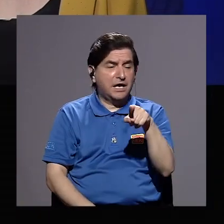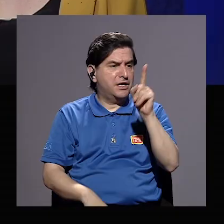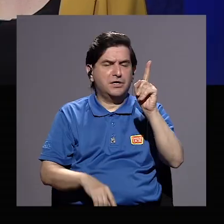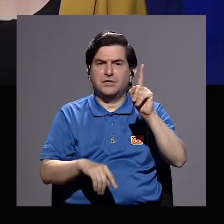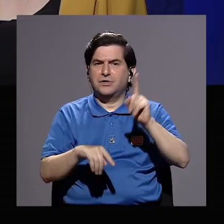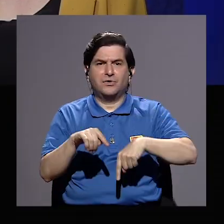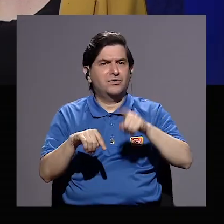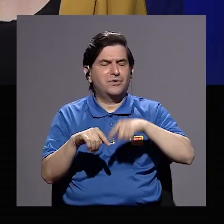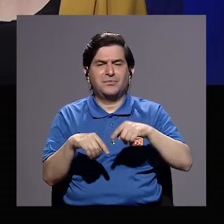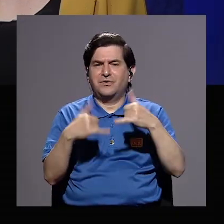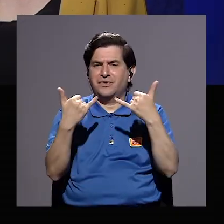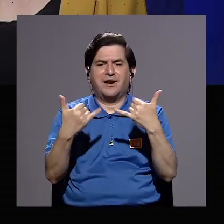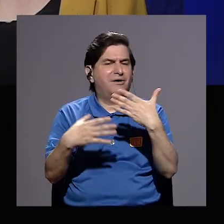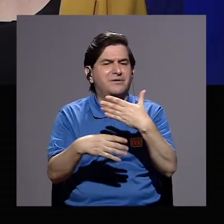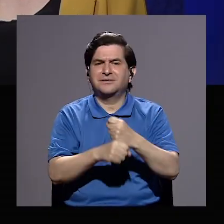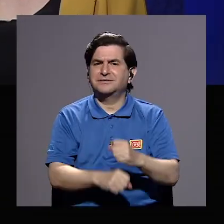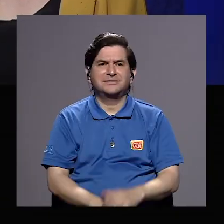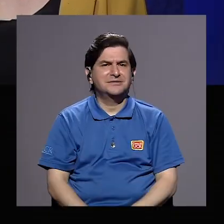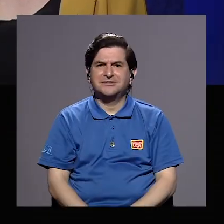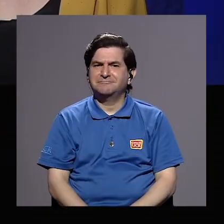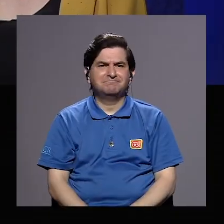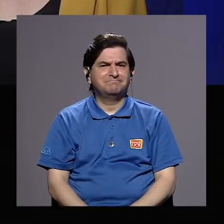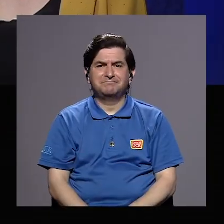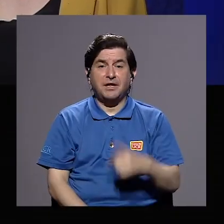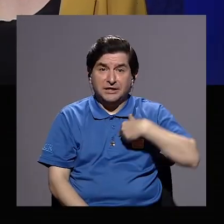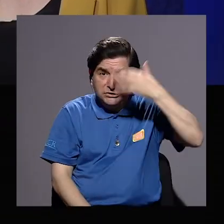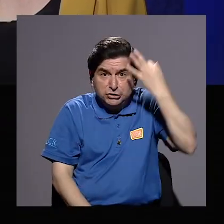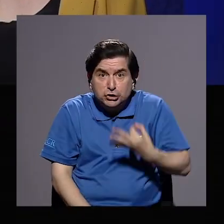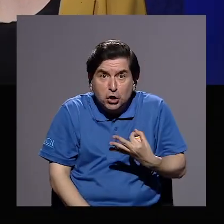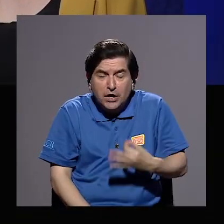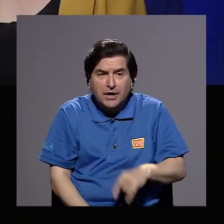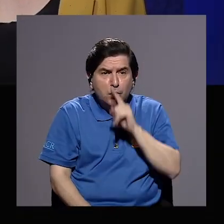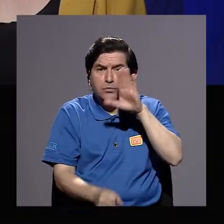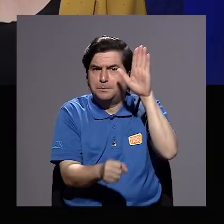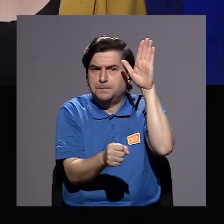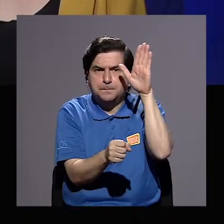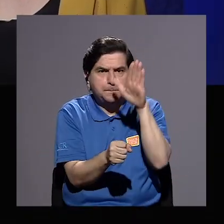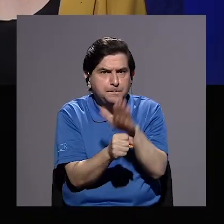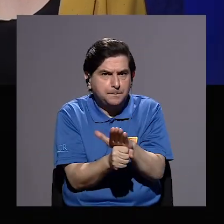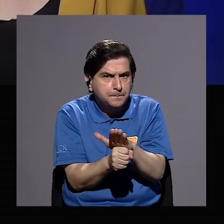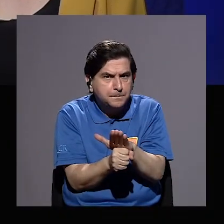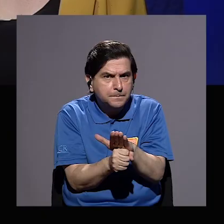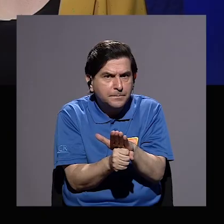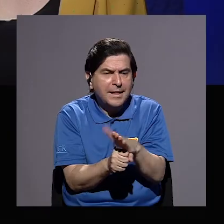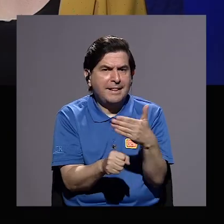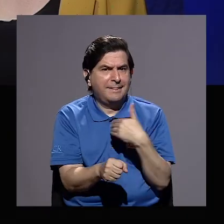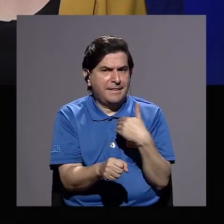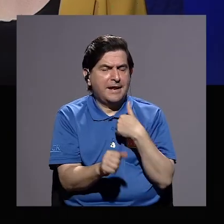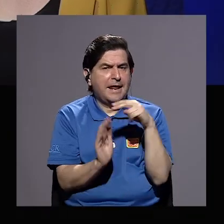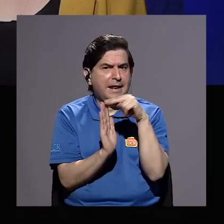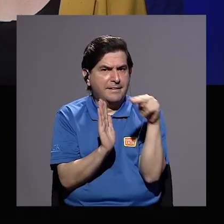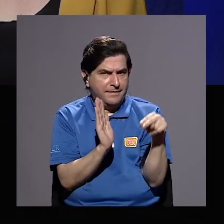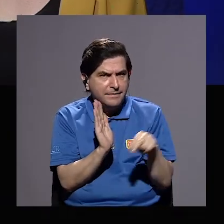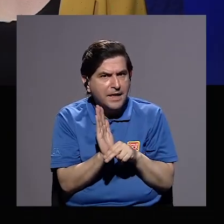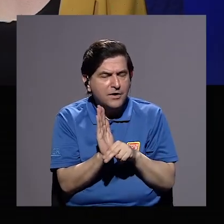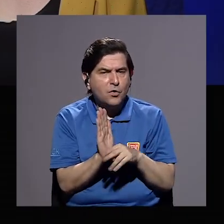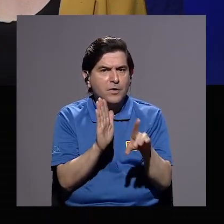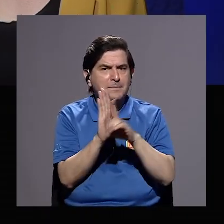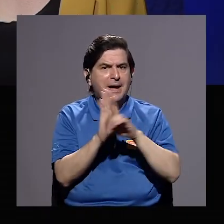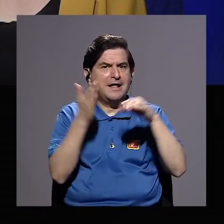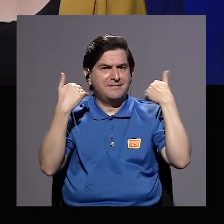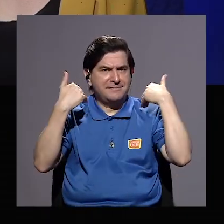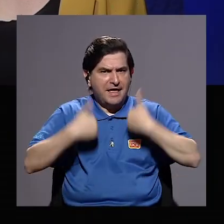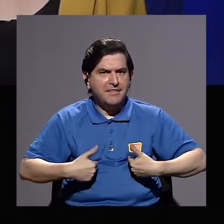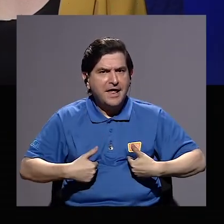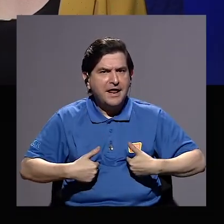Eso no se está haciendo. Creo que mucho del incumplimiento que hay de la normativa de